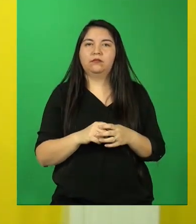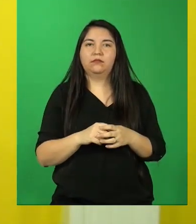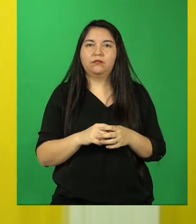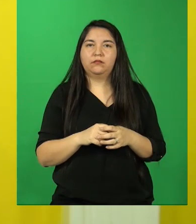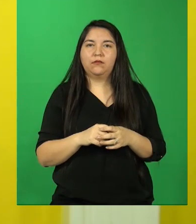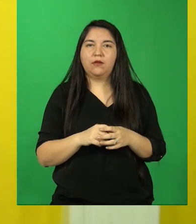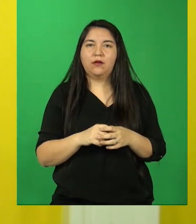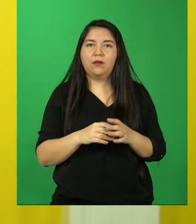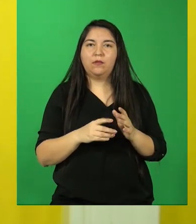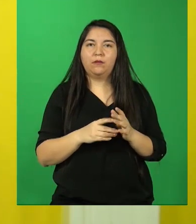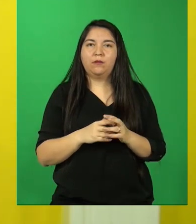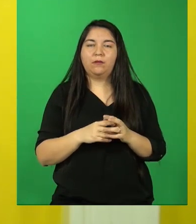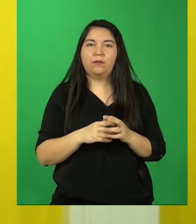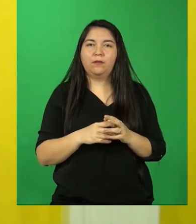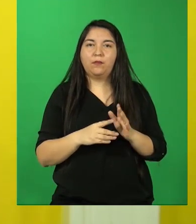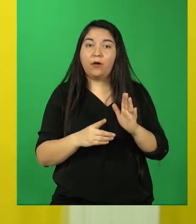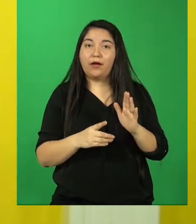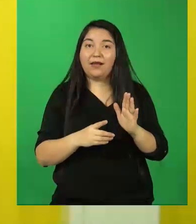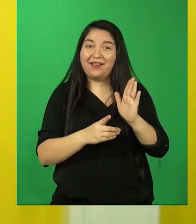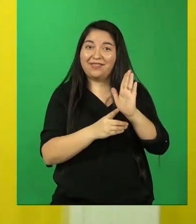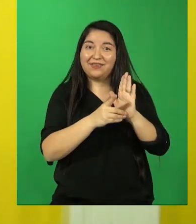parte, ¿cierto?, del